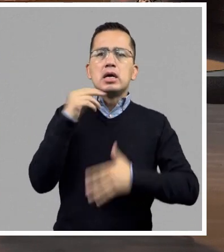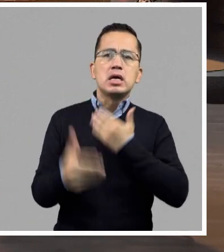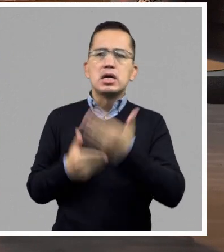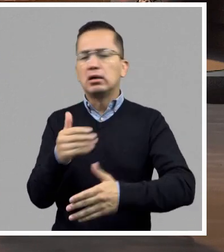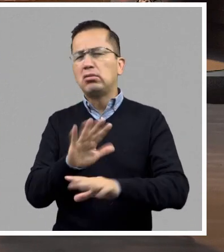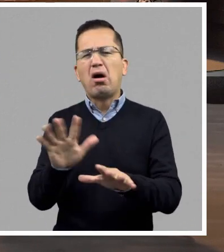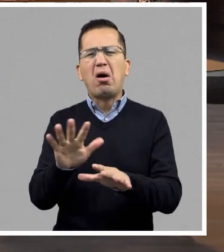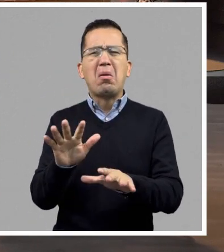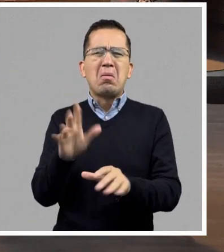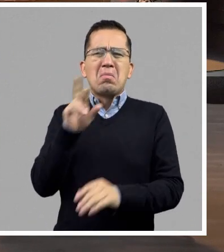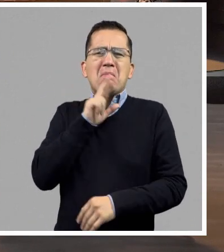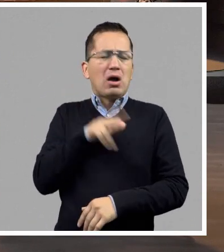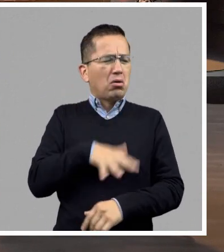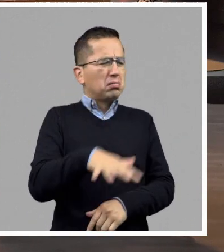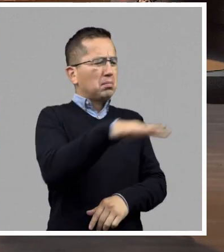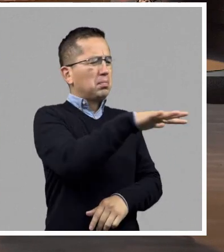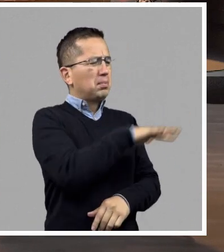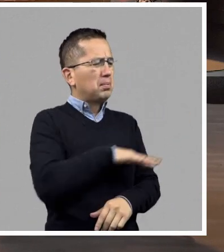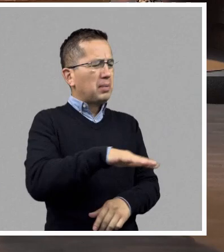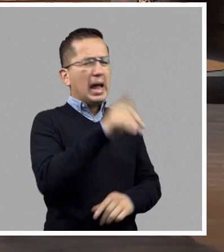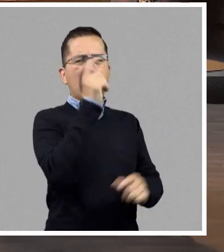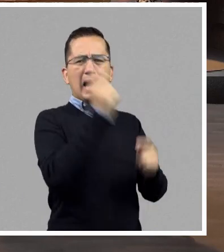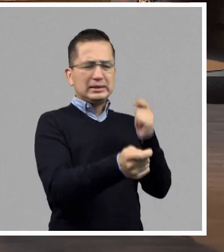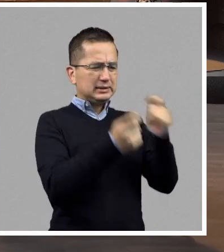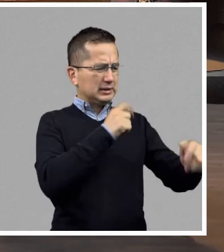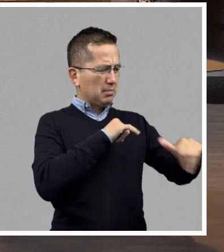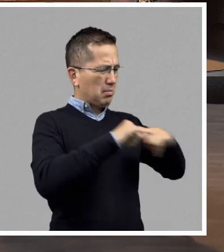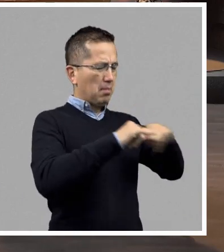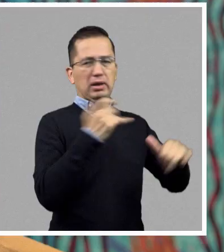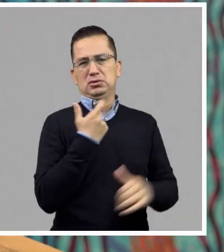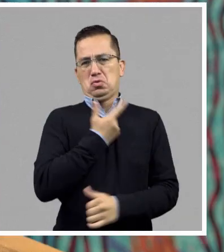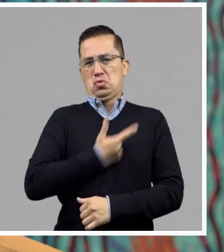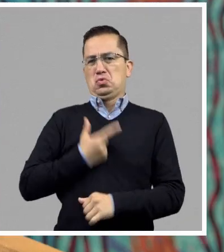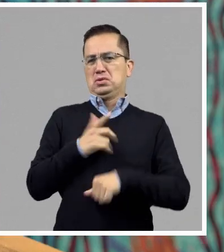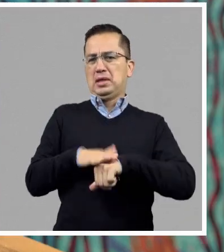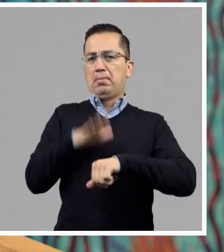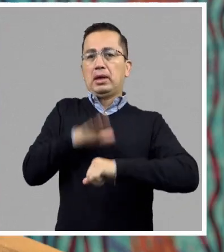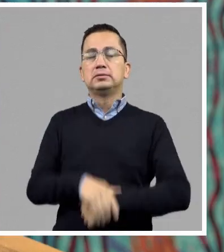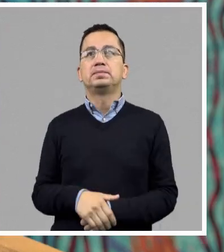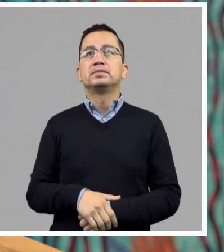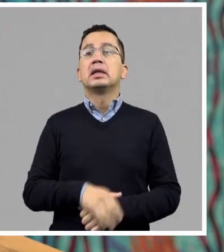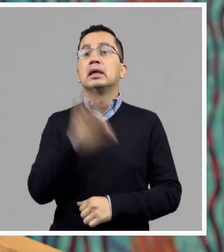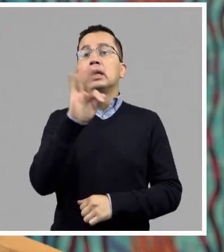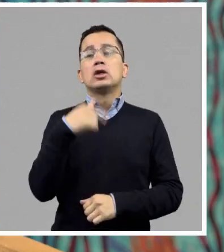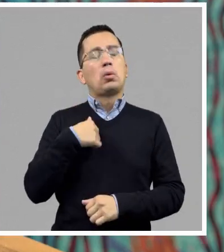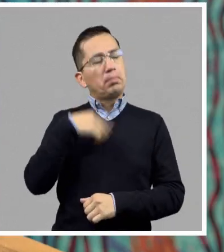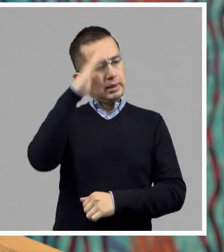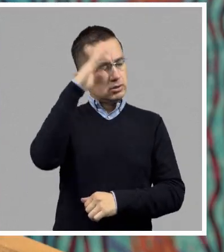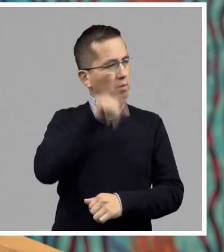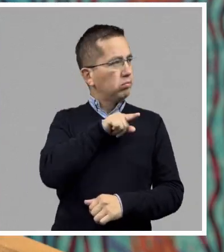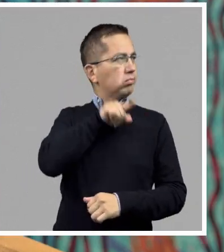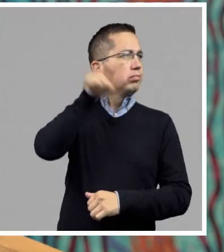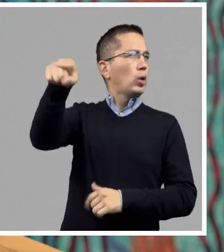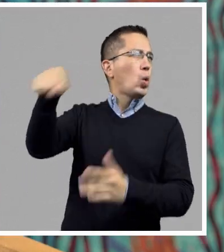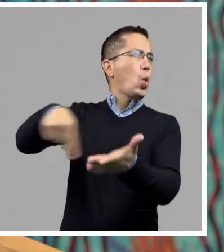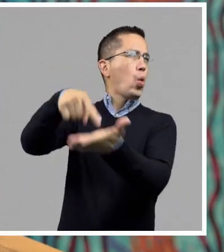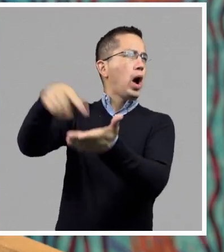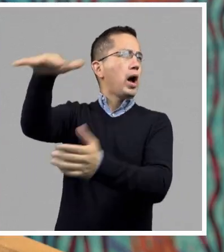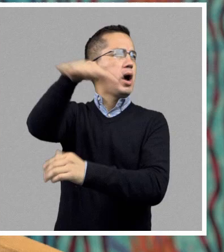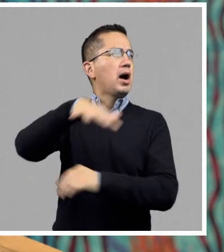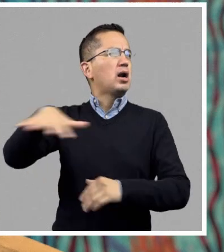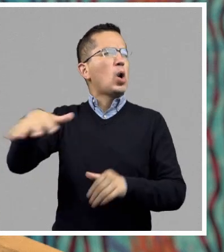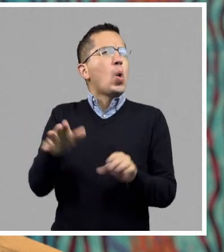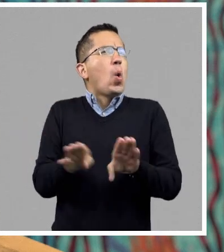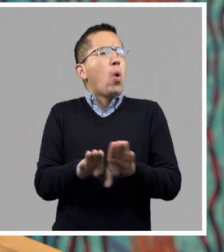espacio a veces siento que es un poco menos amenazante y sobre todo cada que pienso en un lugar me remito un mapa y esto me parece